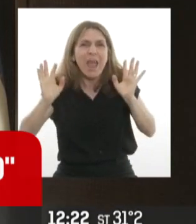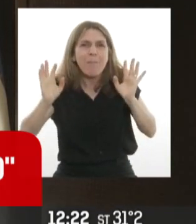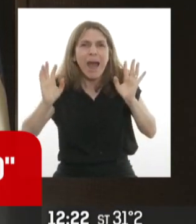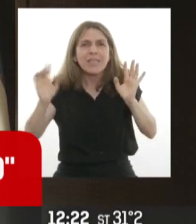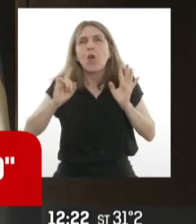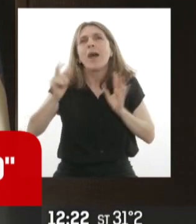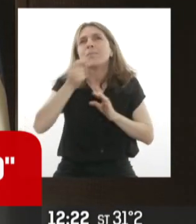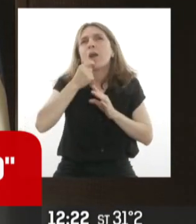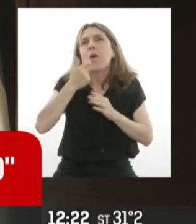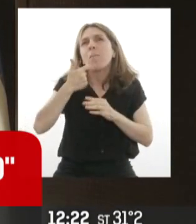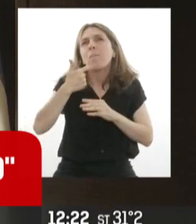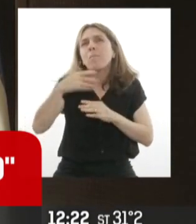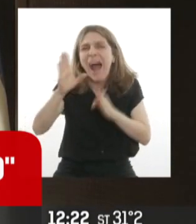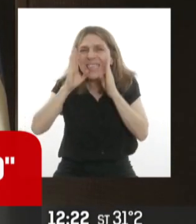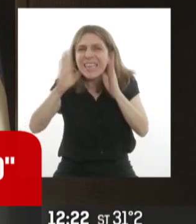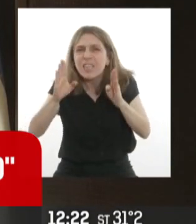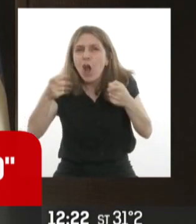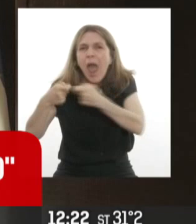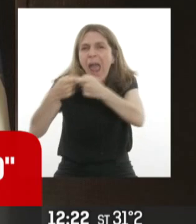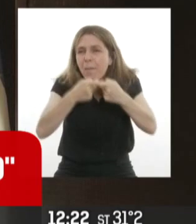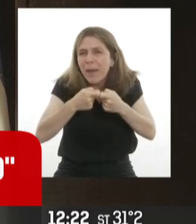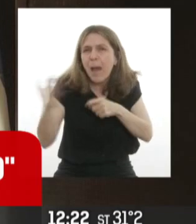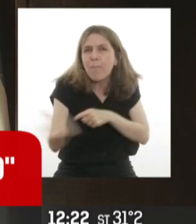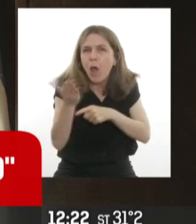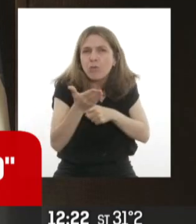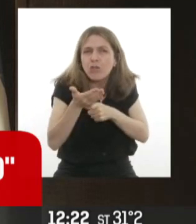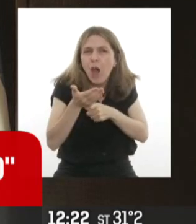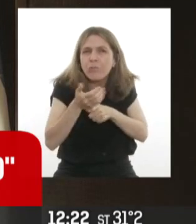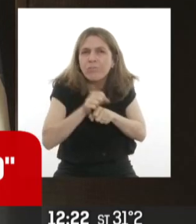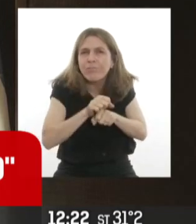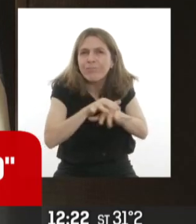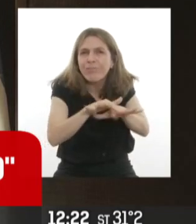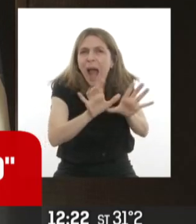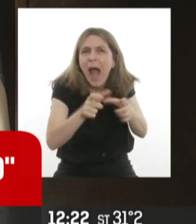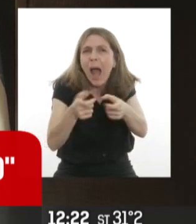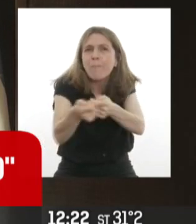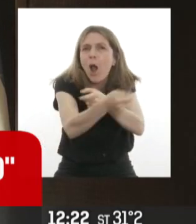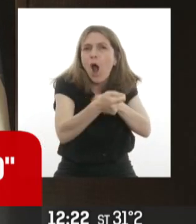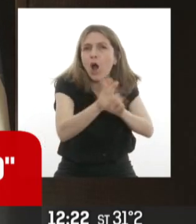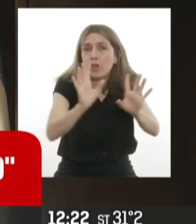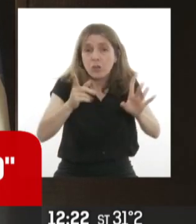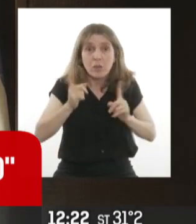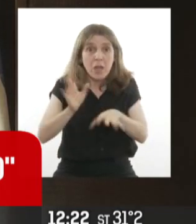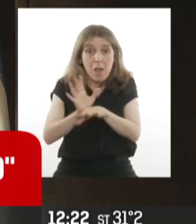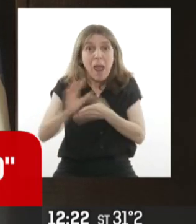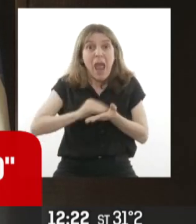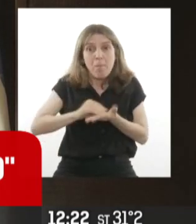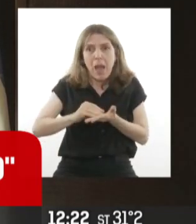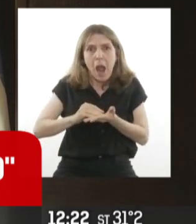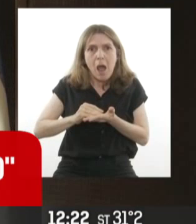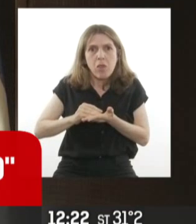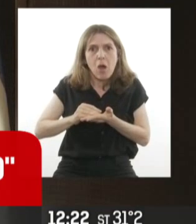una producción suntuaria para unos pocos, y se preocupaba que sus empleados accedan a los autos. Y el día que se